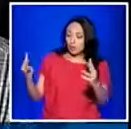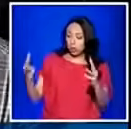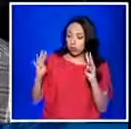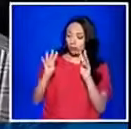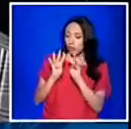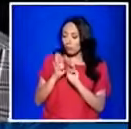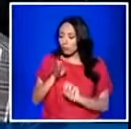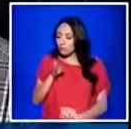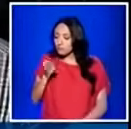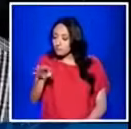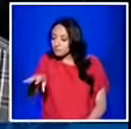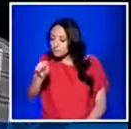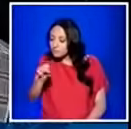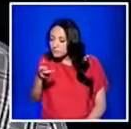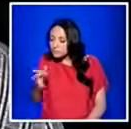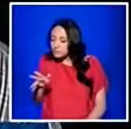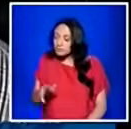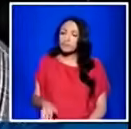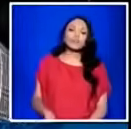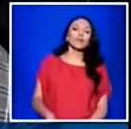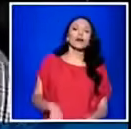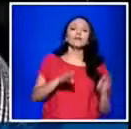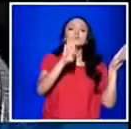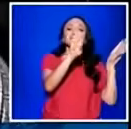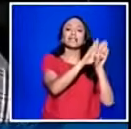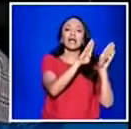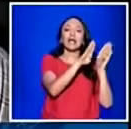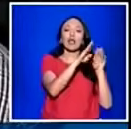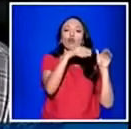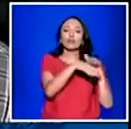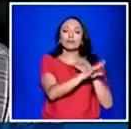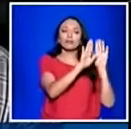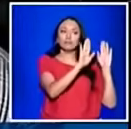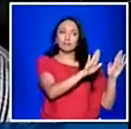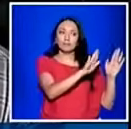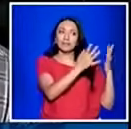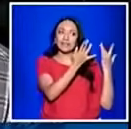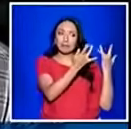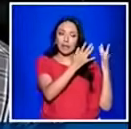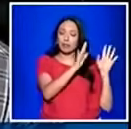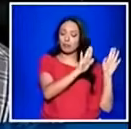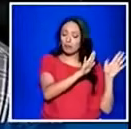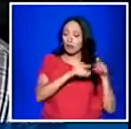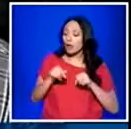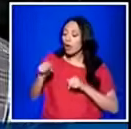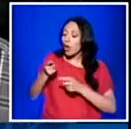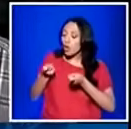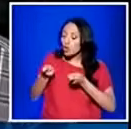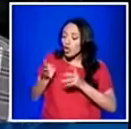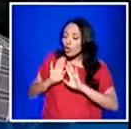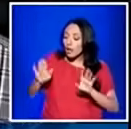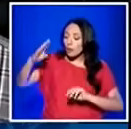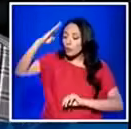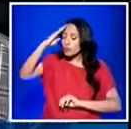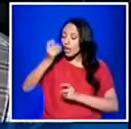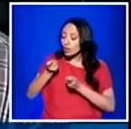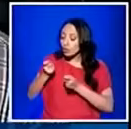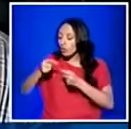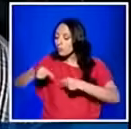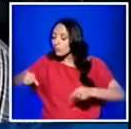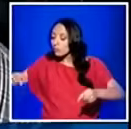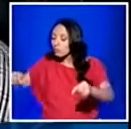dinamita. Se cerró el acceso para que no sigan ingresando más personas hasta que se tuvo control. La policía hizo un barrido, hizo